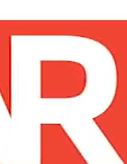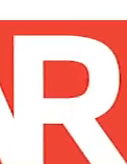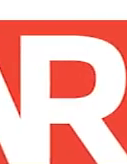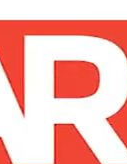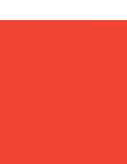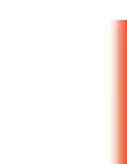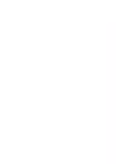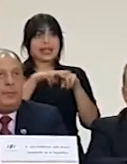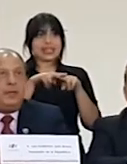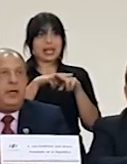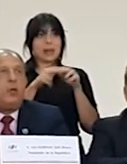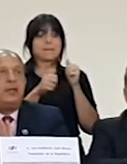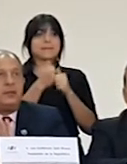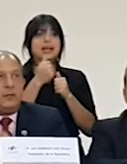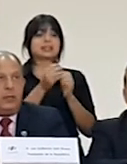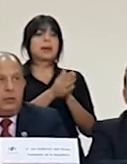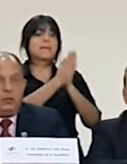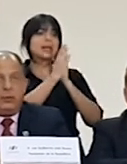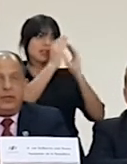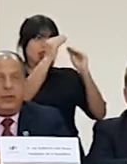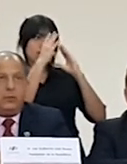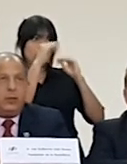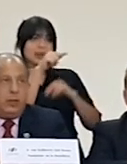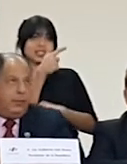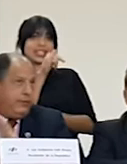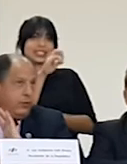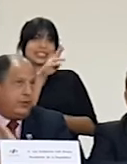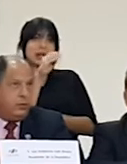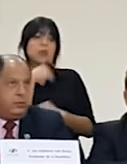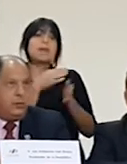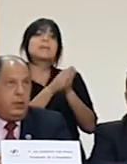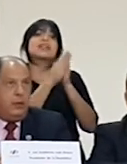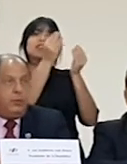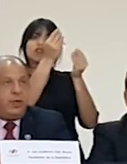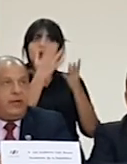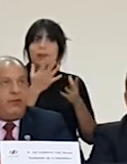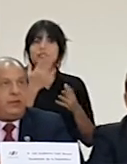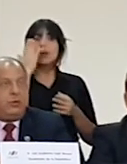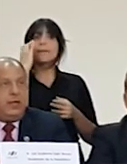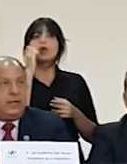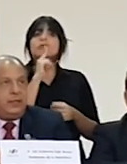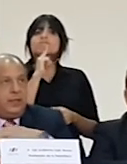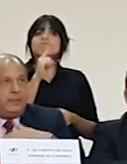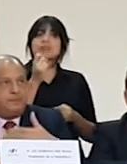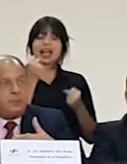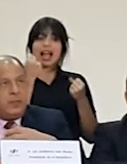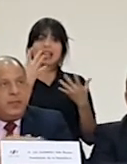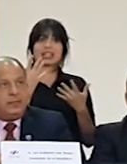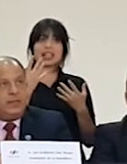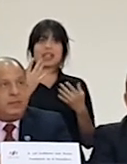sobre el tema del tren, más que pedirle cuentas a don Guillermo, que le dé información, porque en efecto la